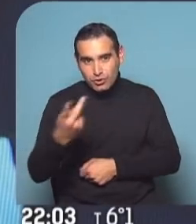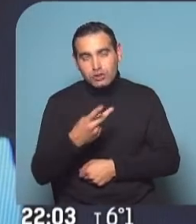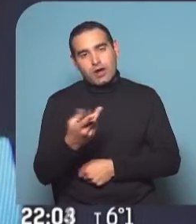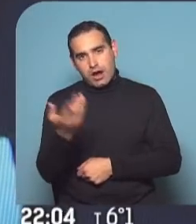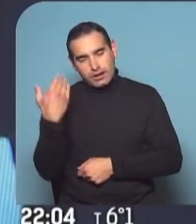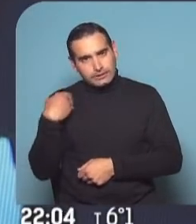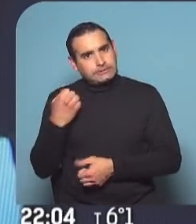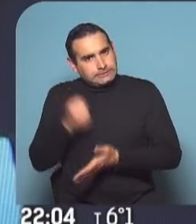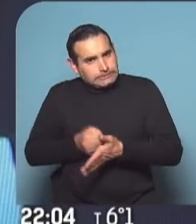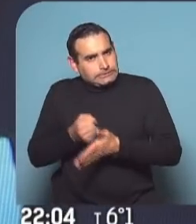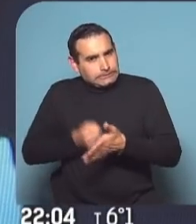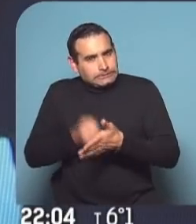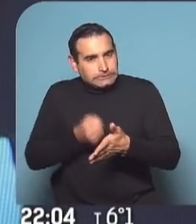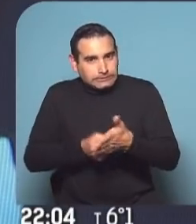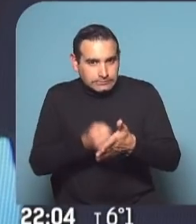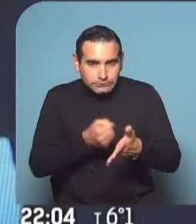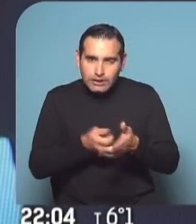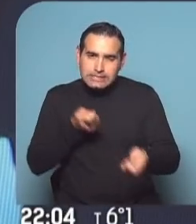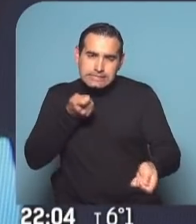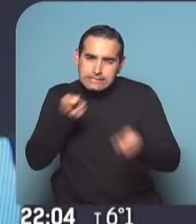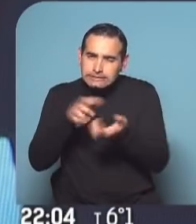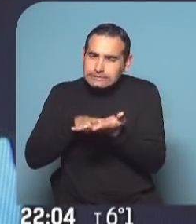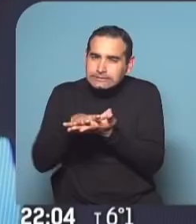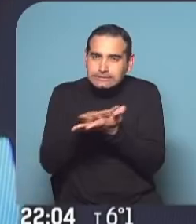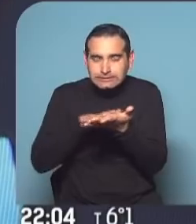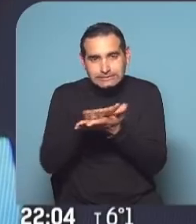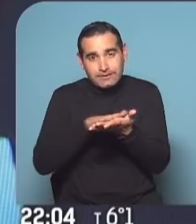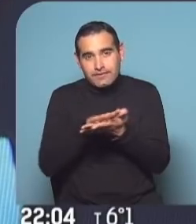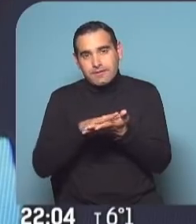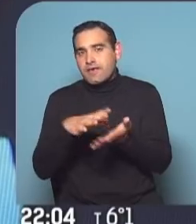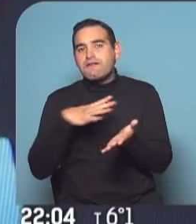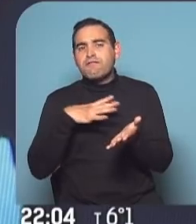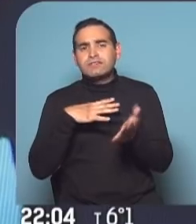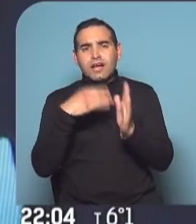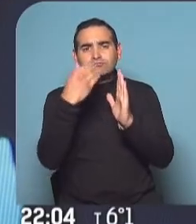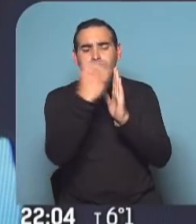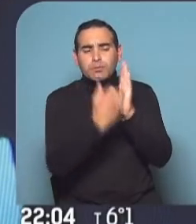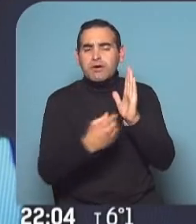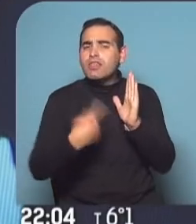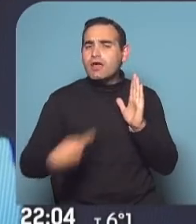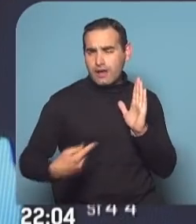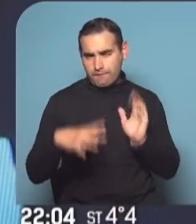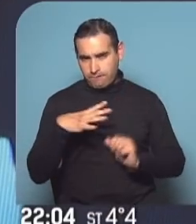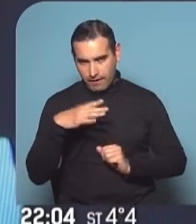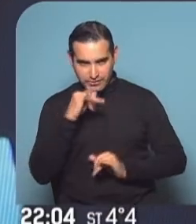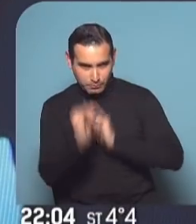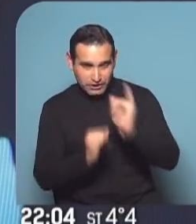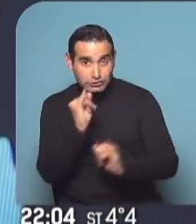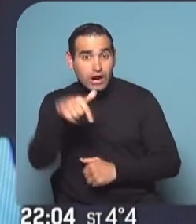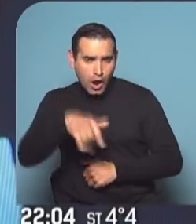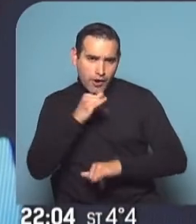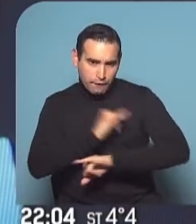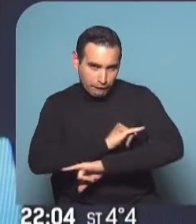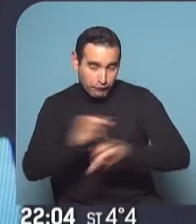largo alcance, por supuesto, de mucha negociación y todavía de desconocimiento de la letra chica. Vamos a ver un informe y